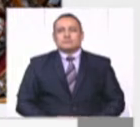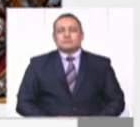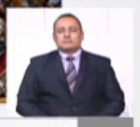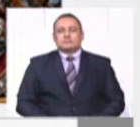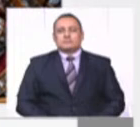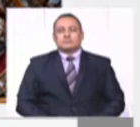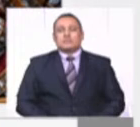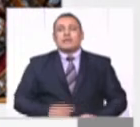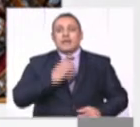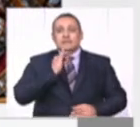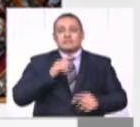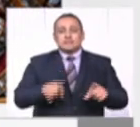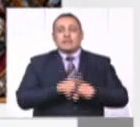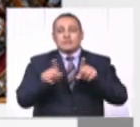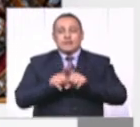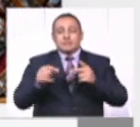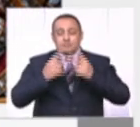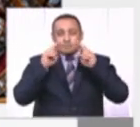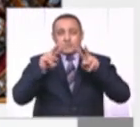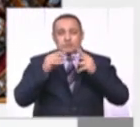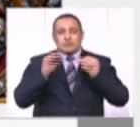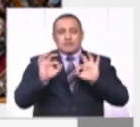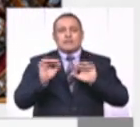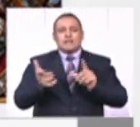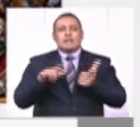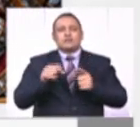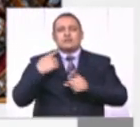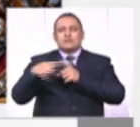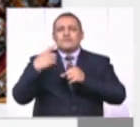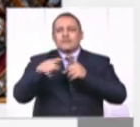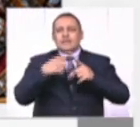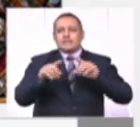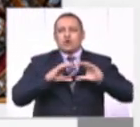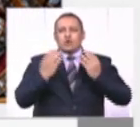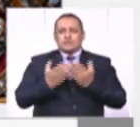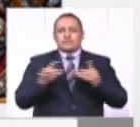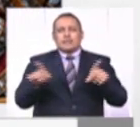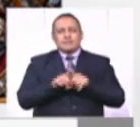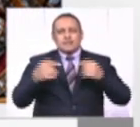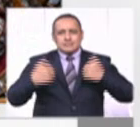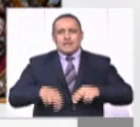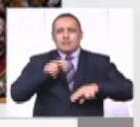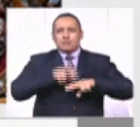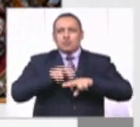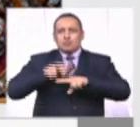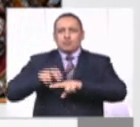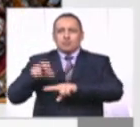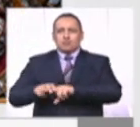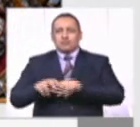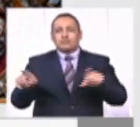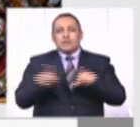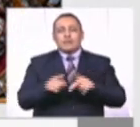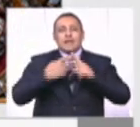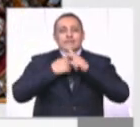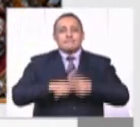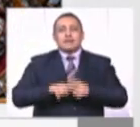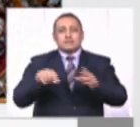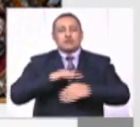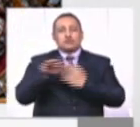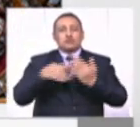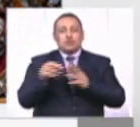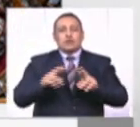rep tamb estamos apreciando la presencia de otros parlamentarios y que están tomando sus ubicaciones para el inicio